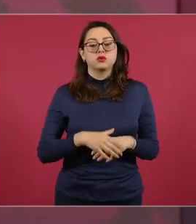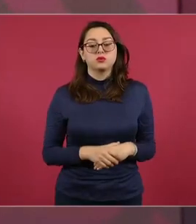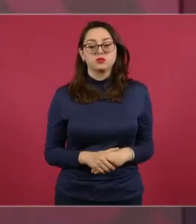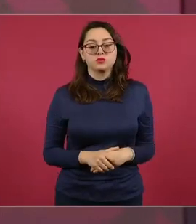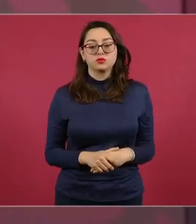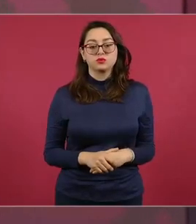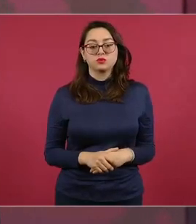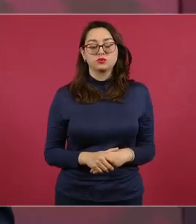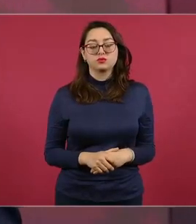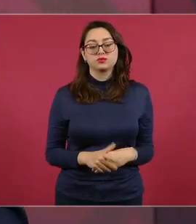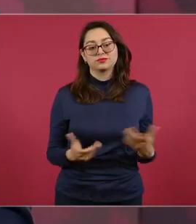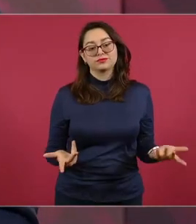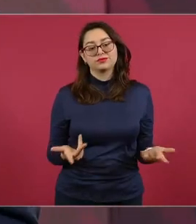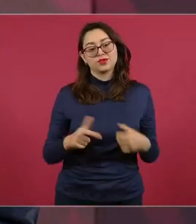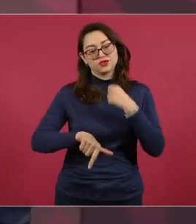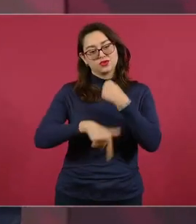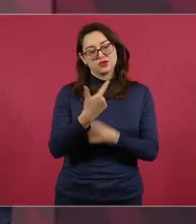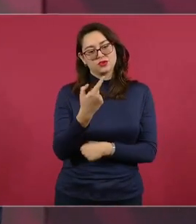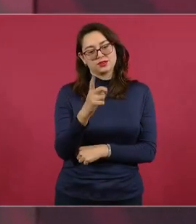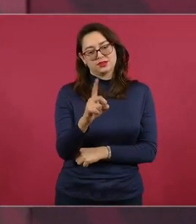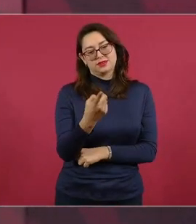El día de la Virgen de Guadalupe.